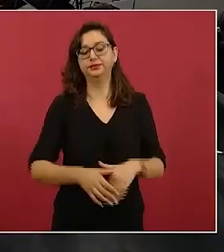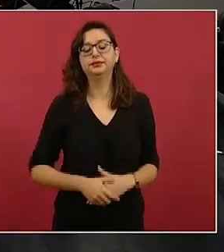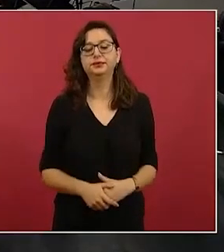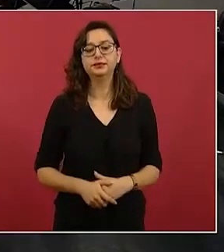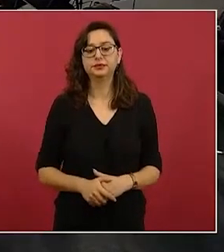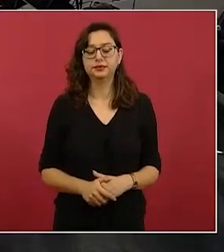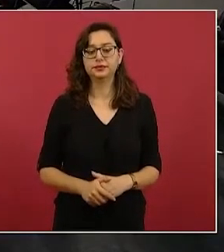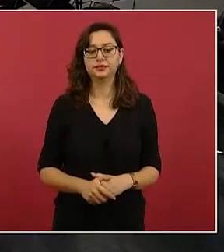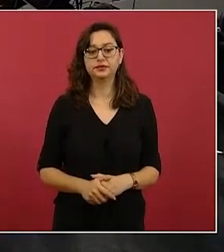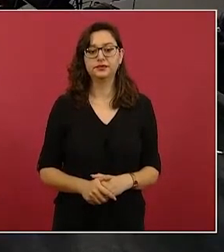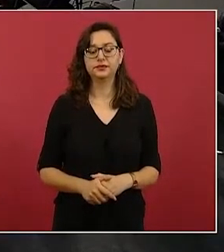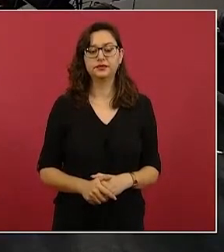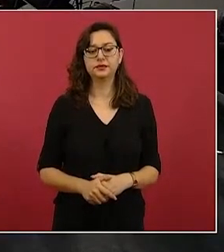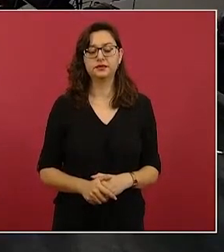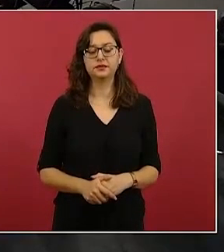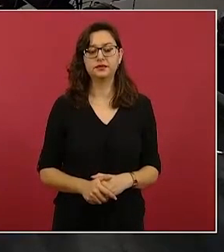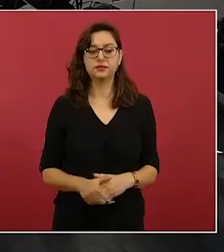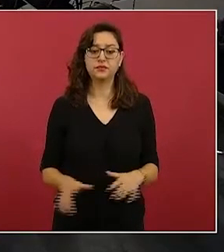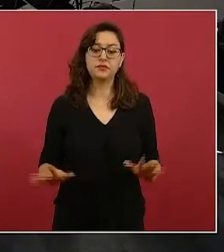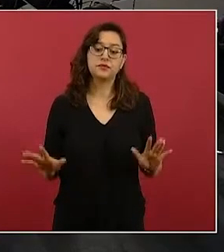Pero